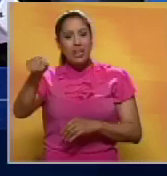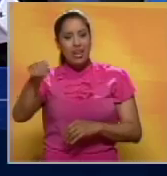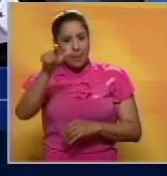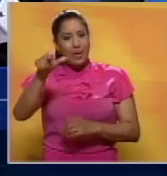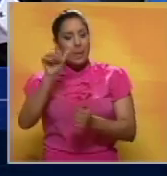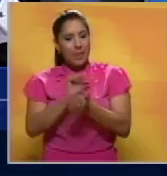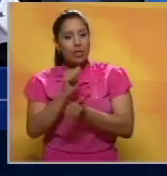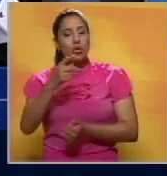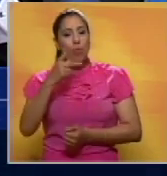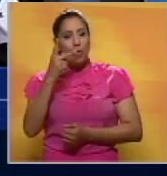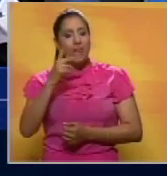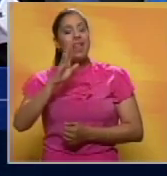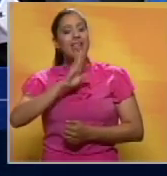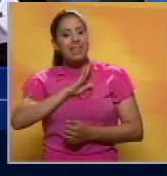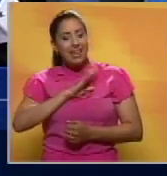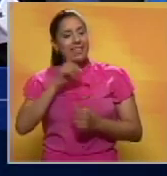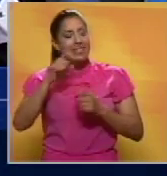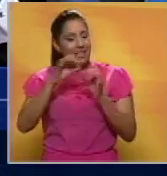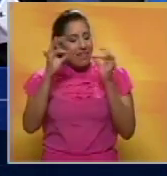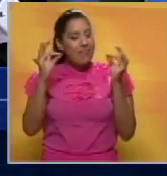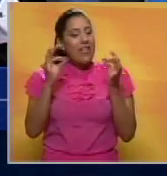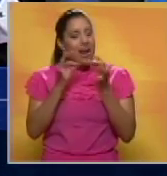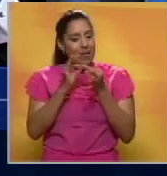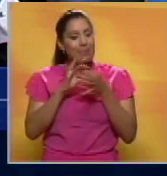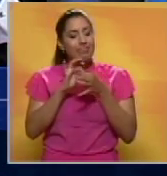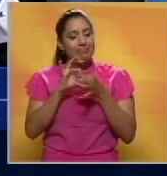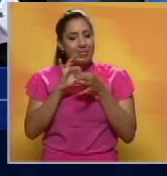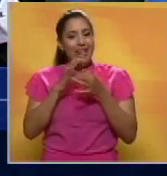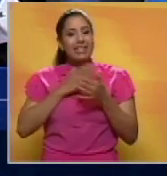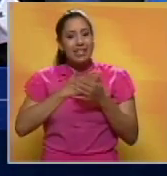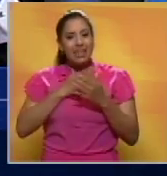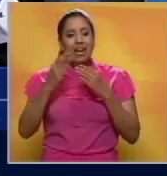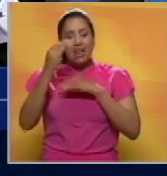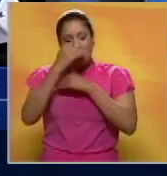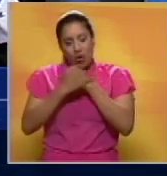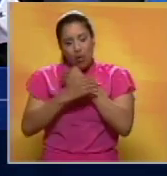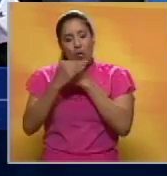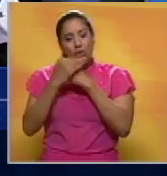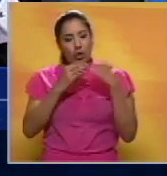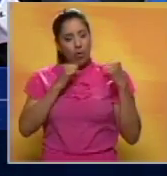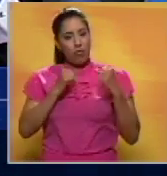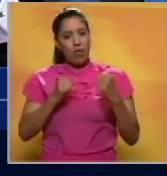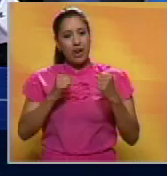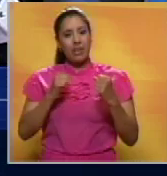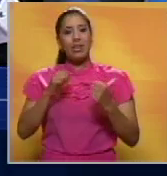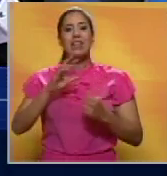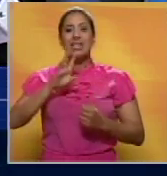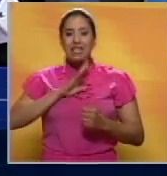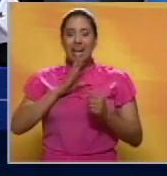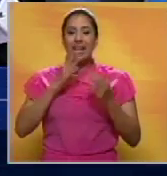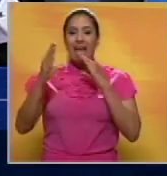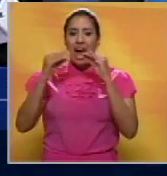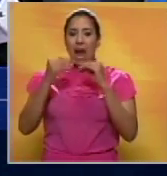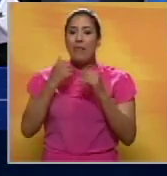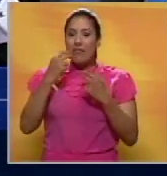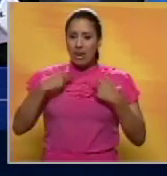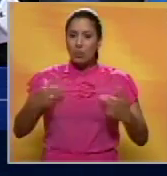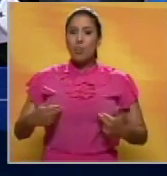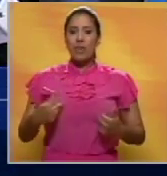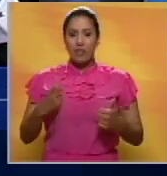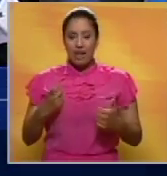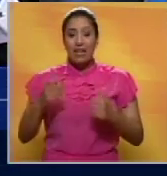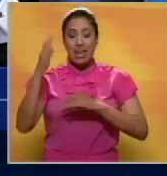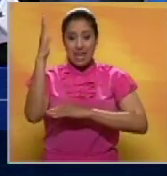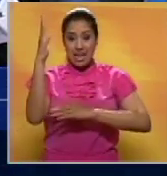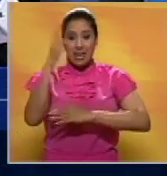ellos y sus familias necesitan consuelo, fortaleza y un trato muy humano. Y